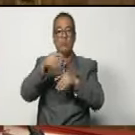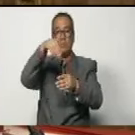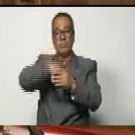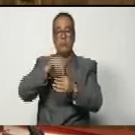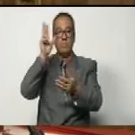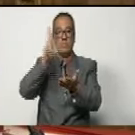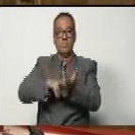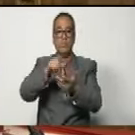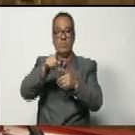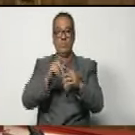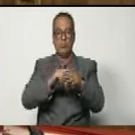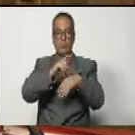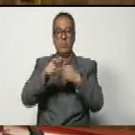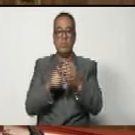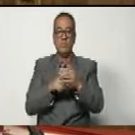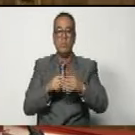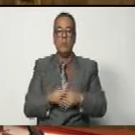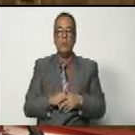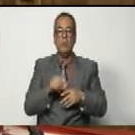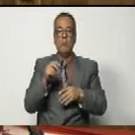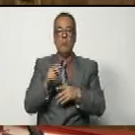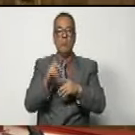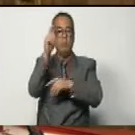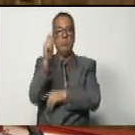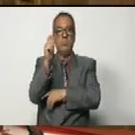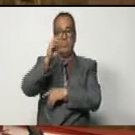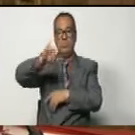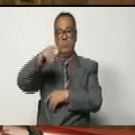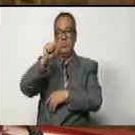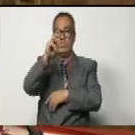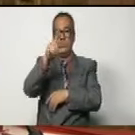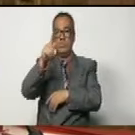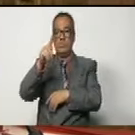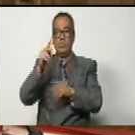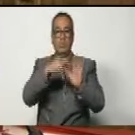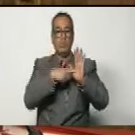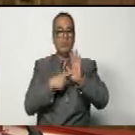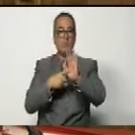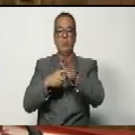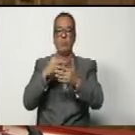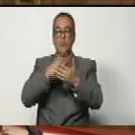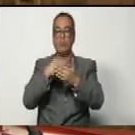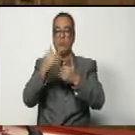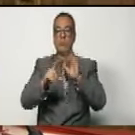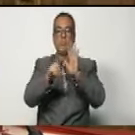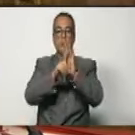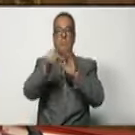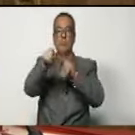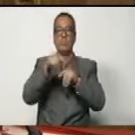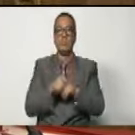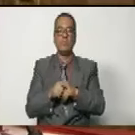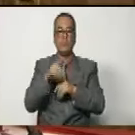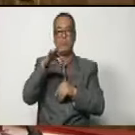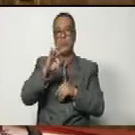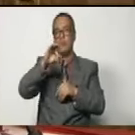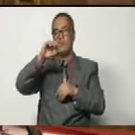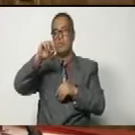votación, resultó aprobado por unanimidad. La diputada Jessica Moreno presentó el proyecto de ley y las diputadas